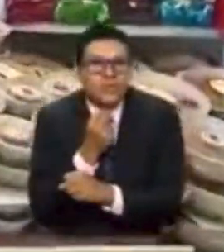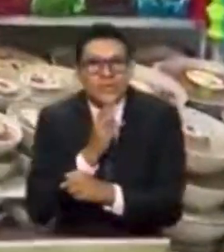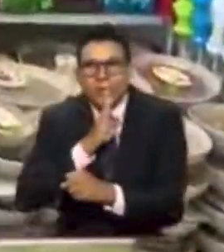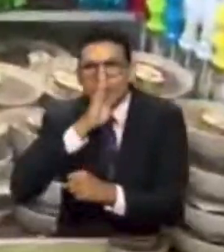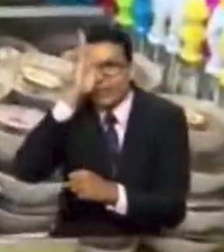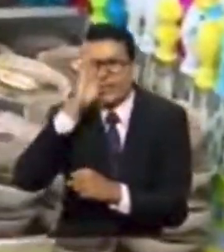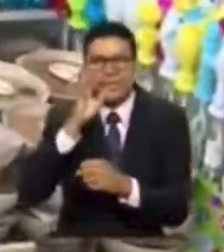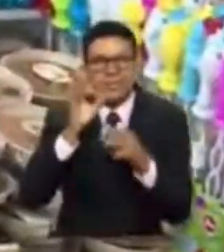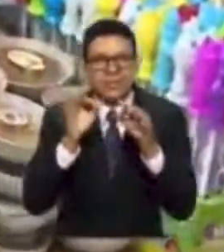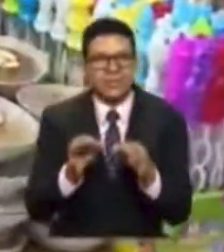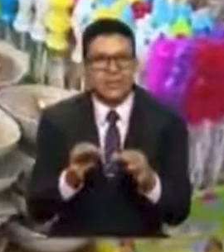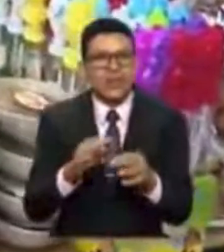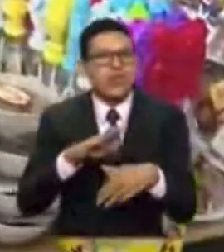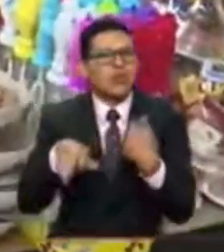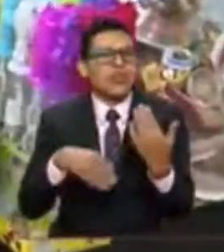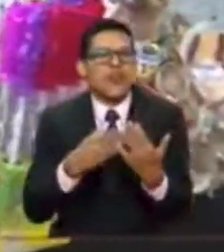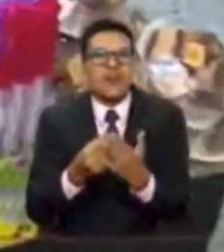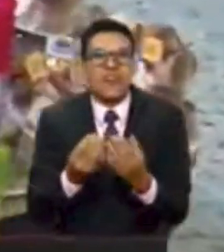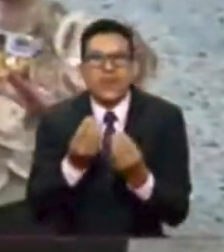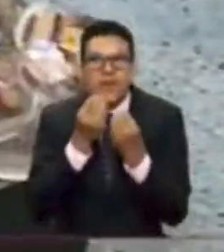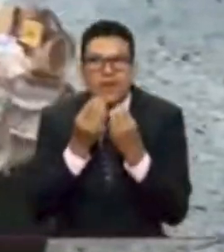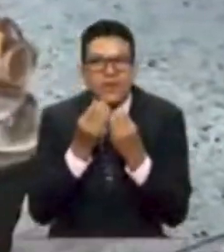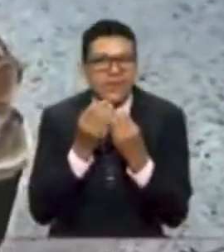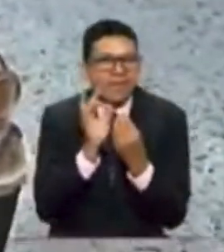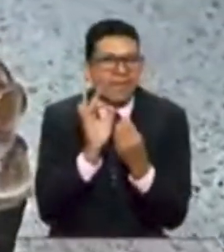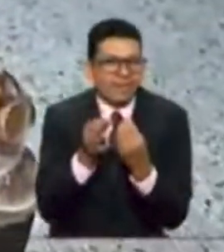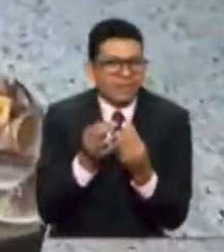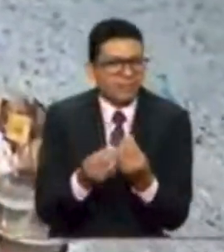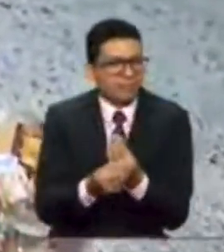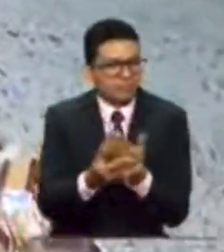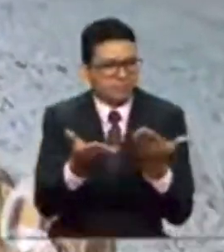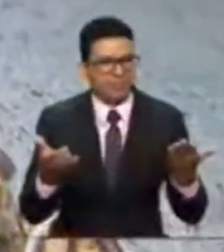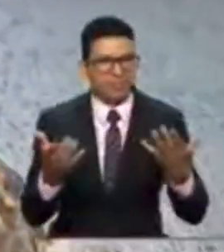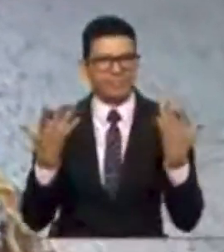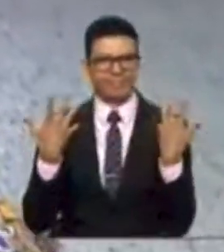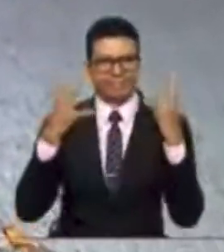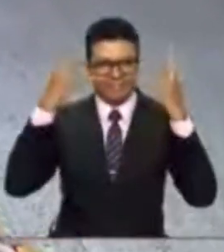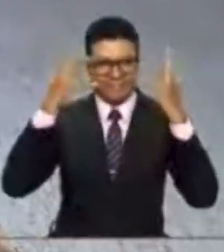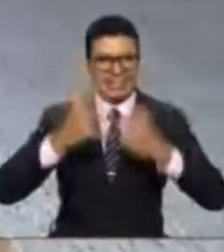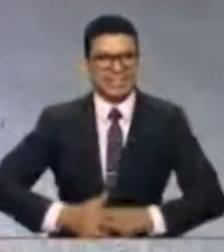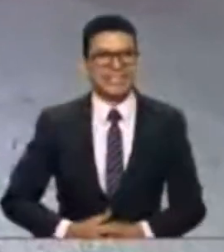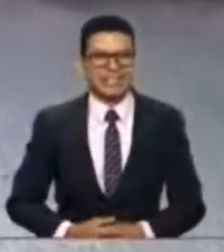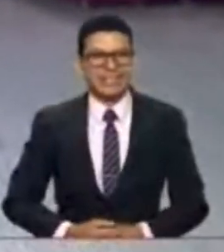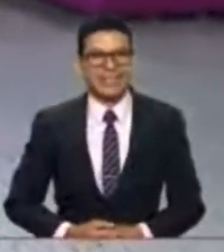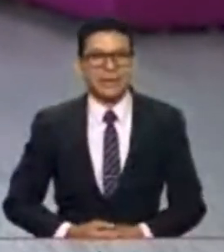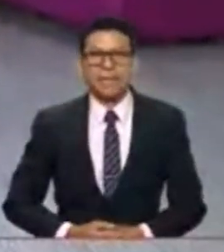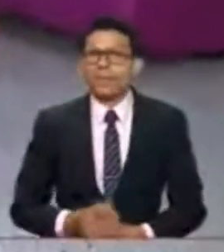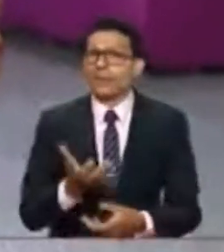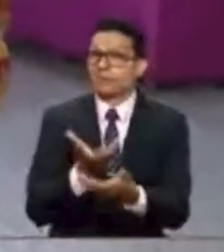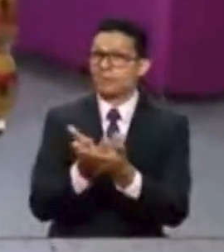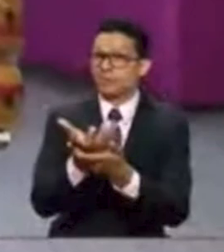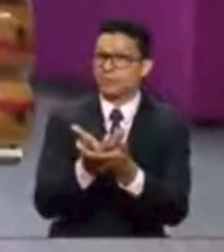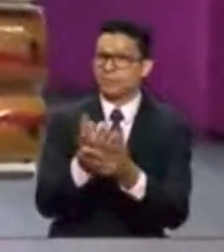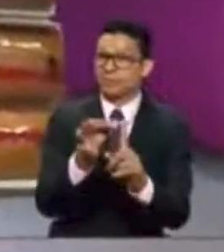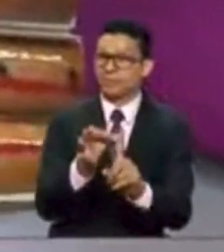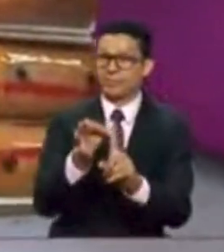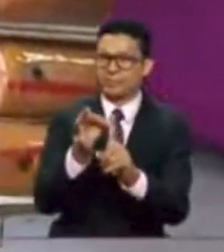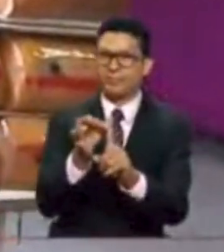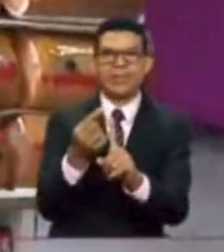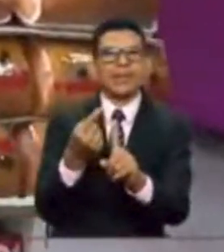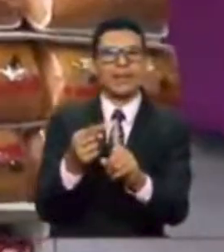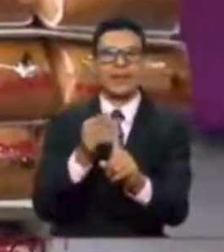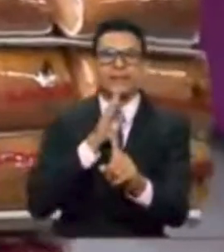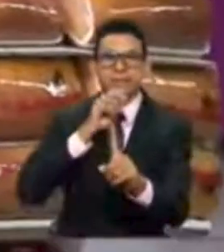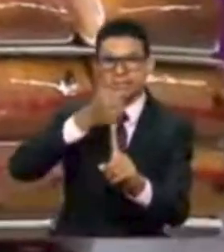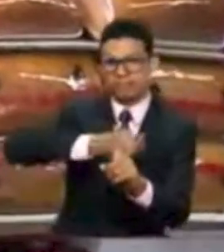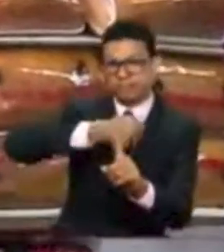toda esta gastronomía que también estará ofreciendo el Petronio. Pero hay unas recomendaciones especiales por parte